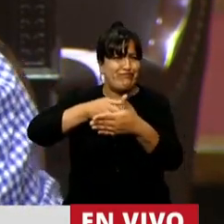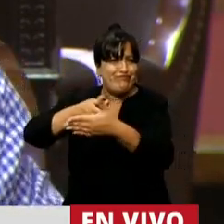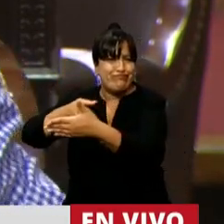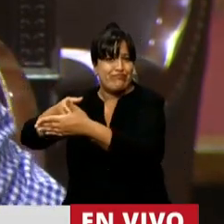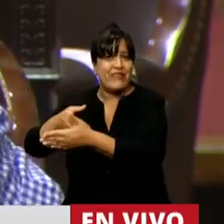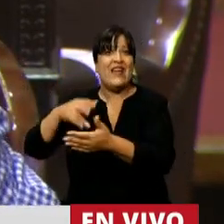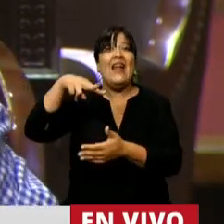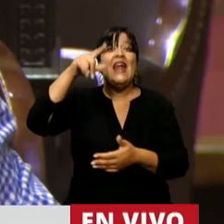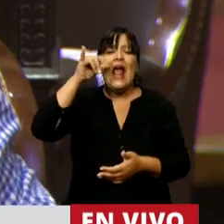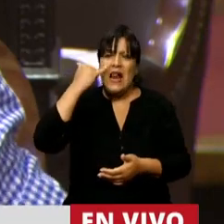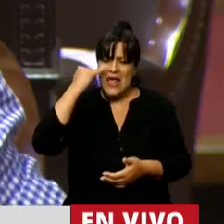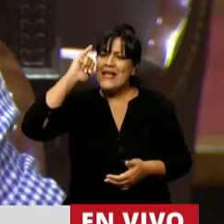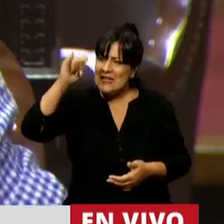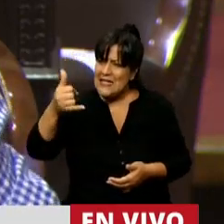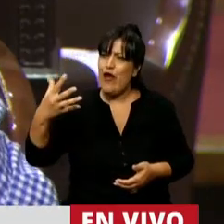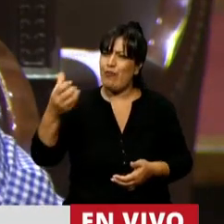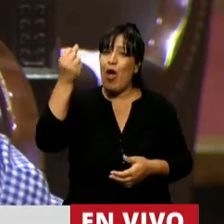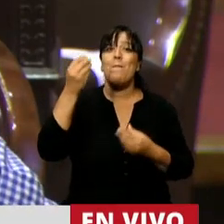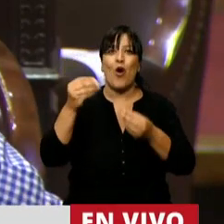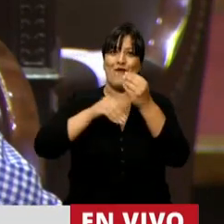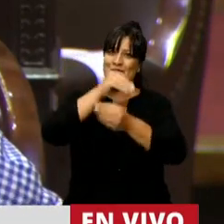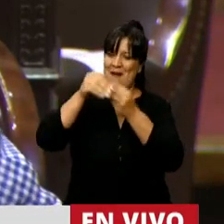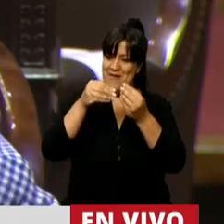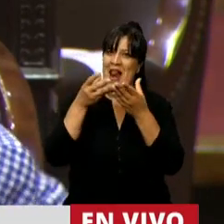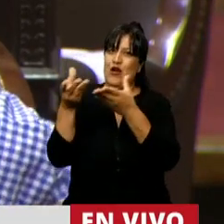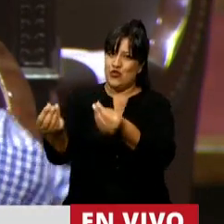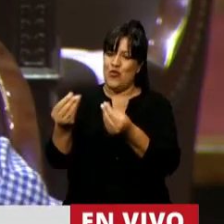Nelly sí lo tuvo porque el núcleo familiar